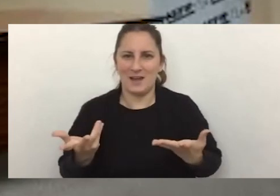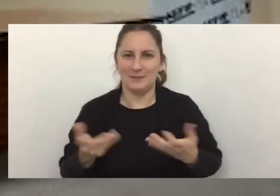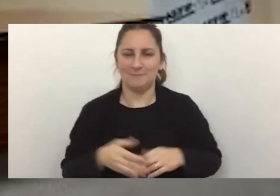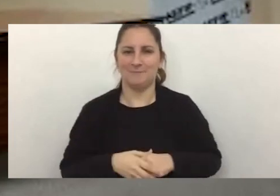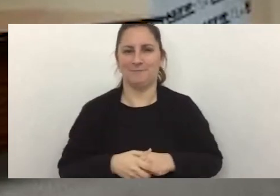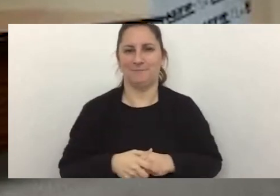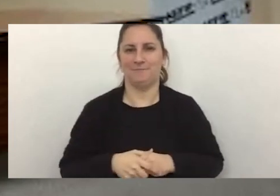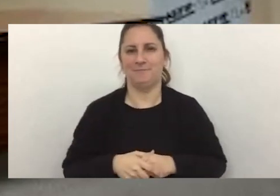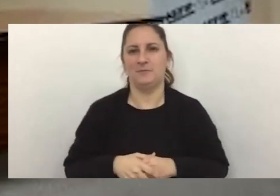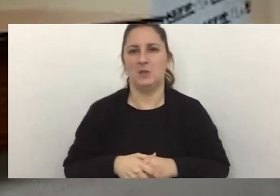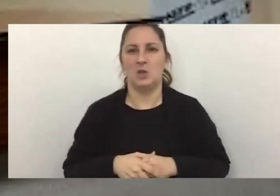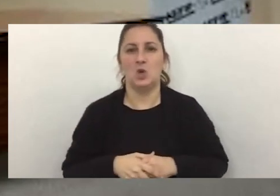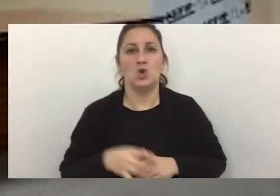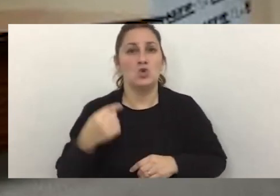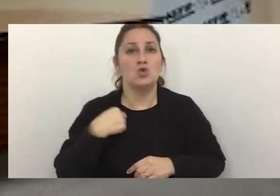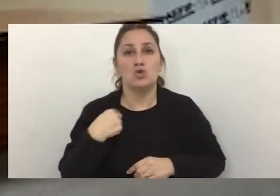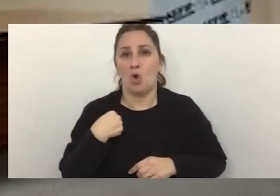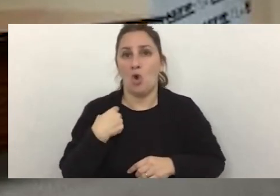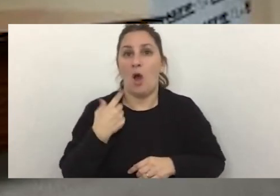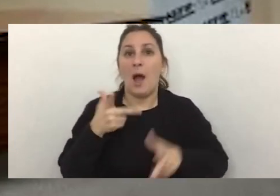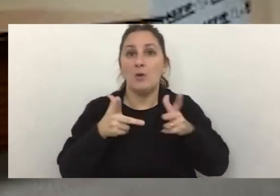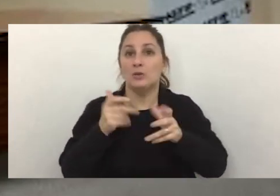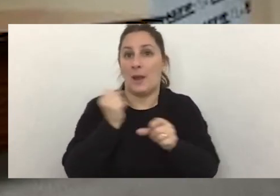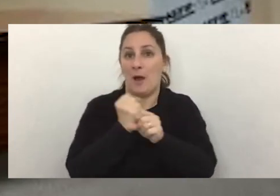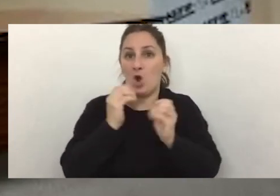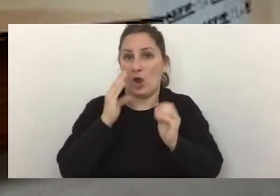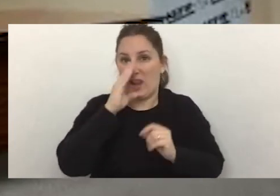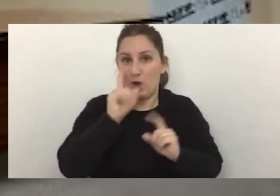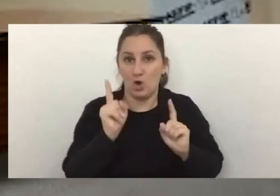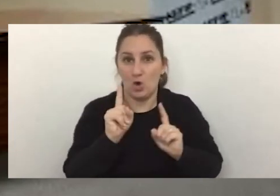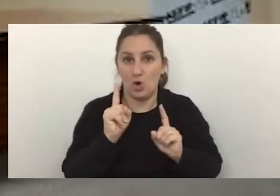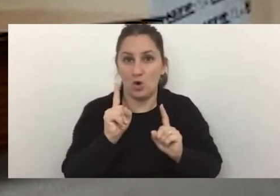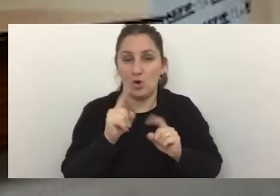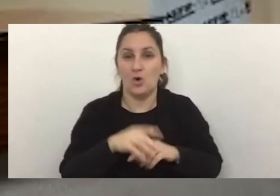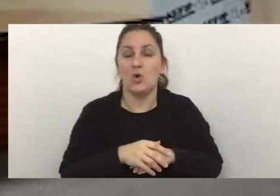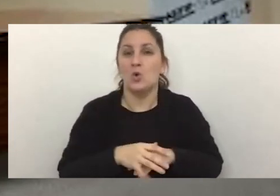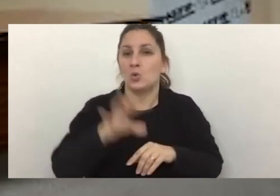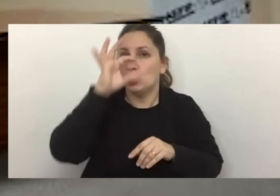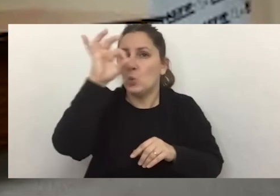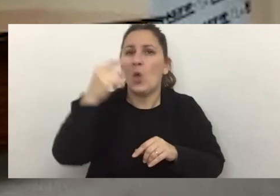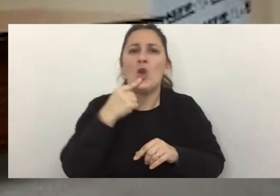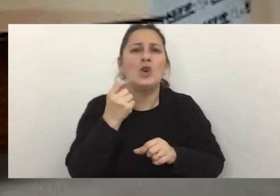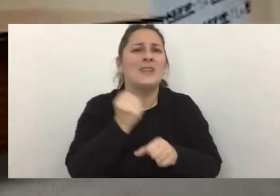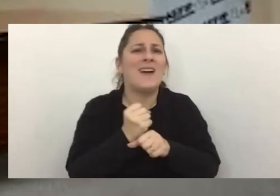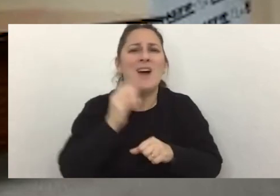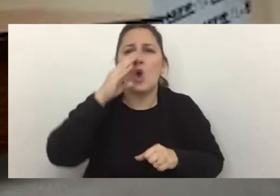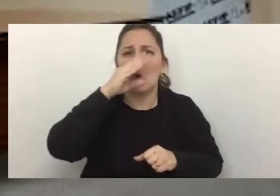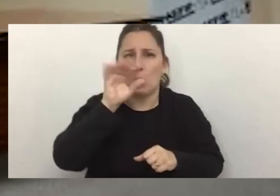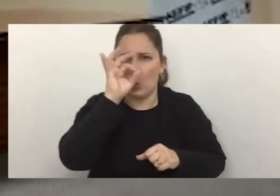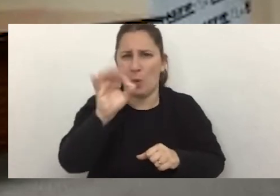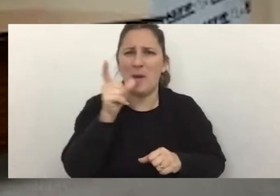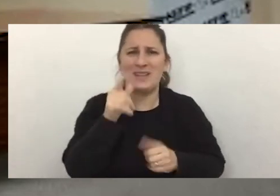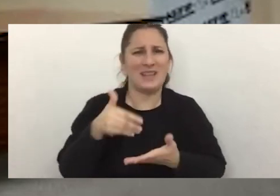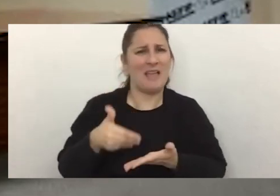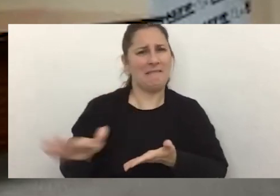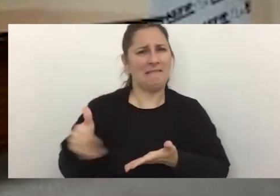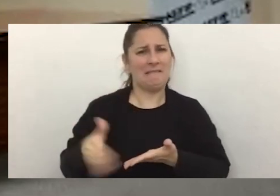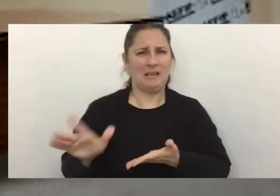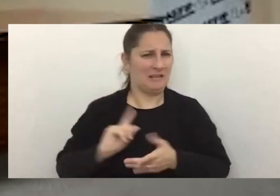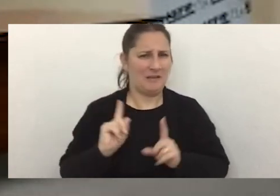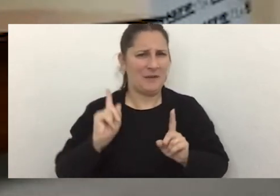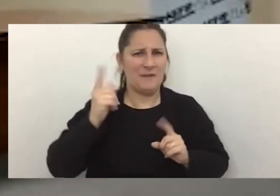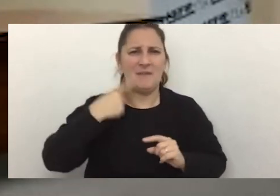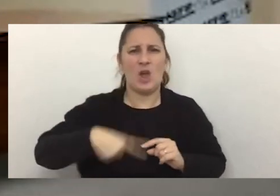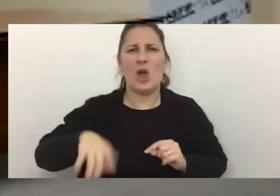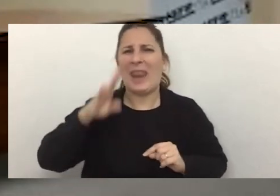Que yo no hablo trabajo en negro, y explico por qué. Yo nunca digo trabajo en negro porque es despectivo, es utilizar la palabra negro de